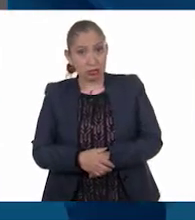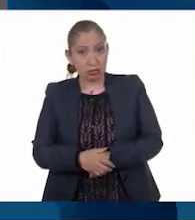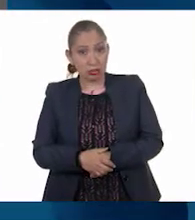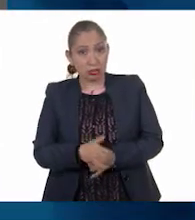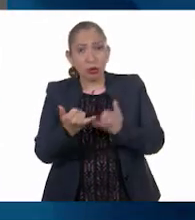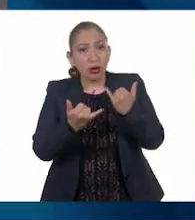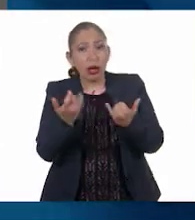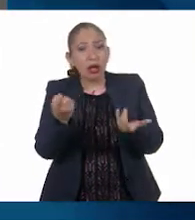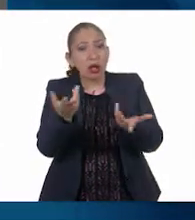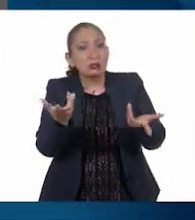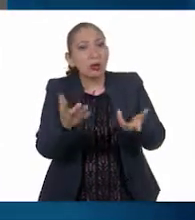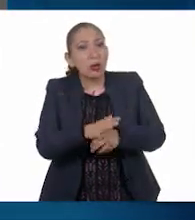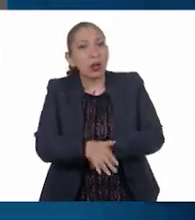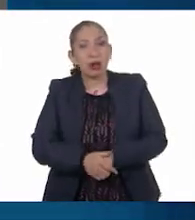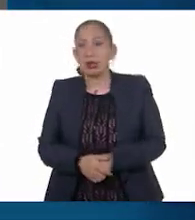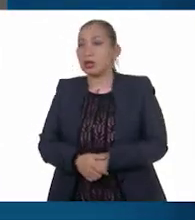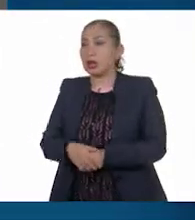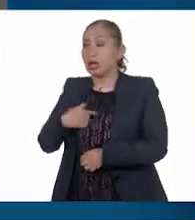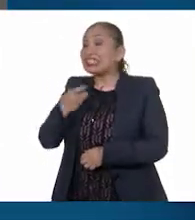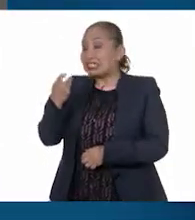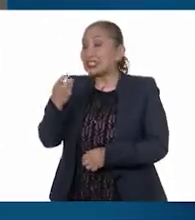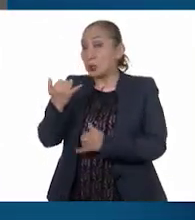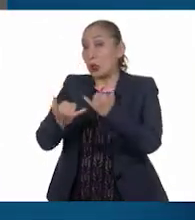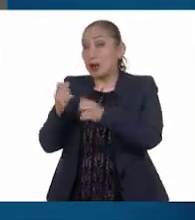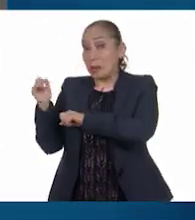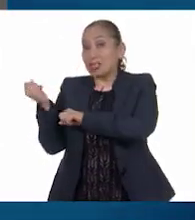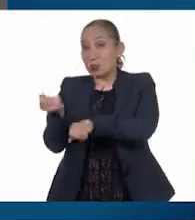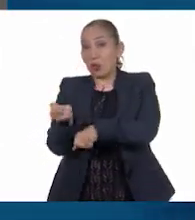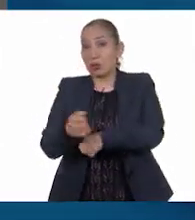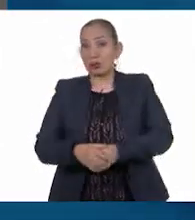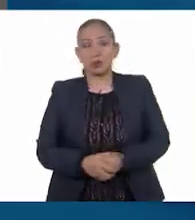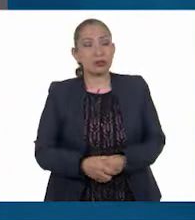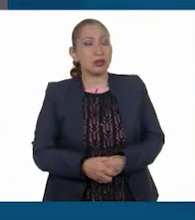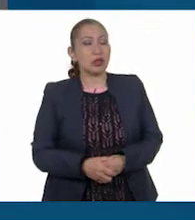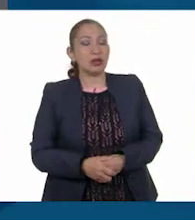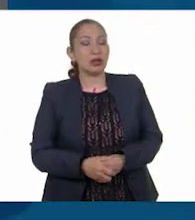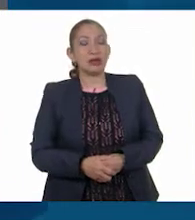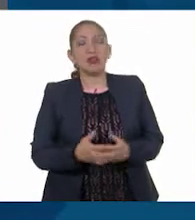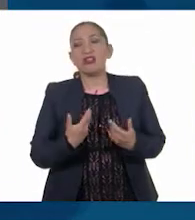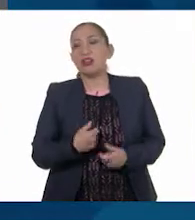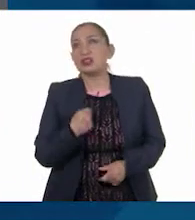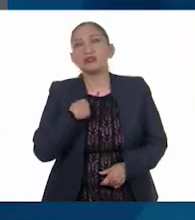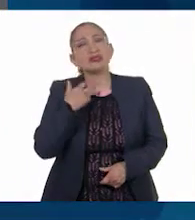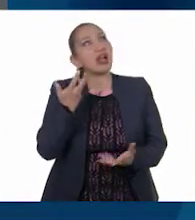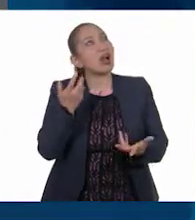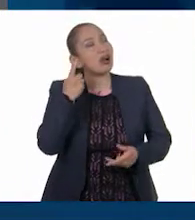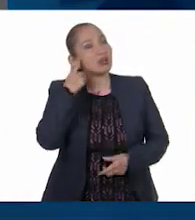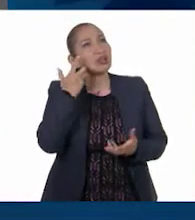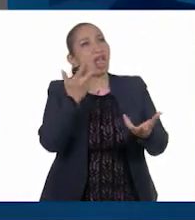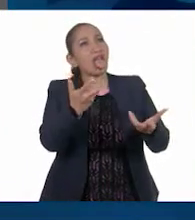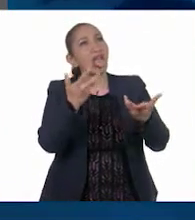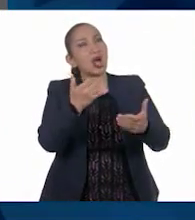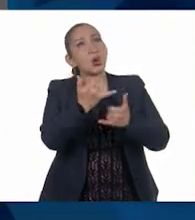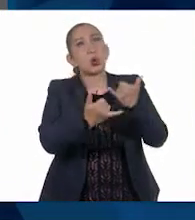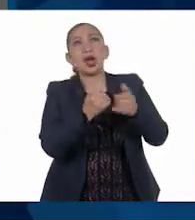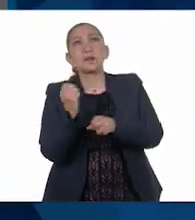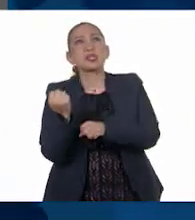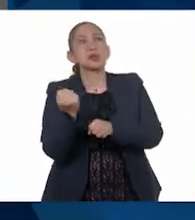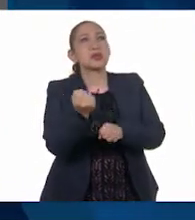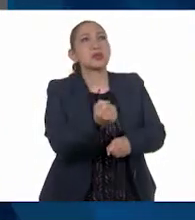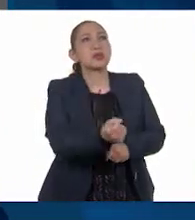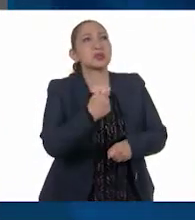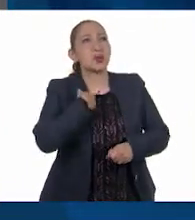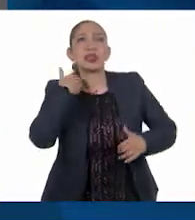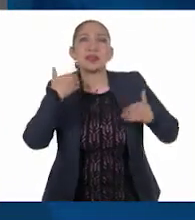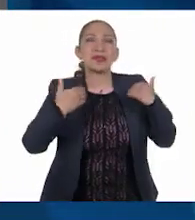van a jugar o qué? ¡Justo vamos a jugar béisbol! Ay, ¿qué hago? Tengo muchas ganas de jugar béisbol. Me